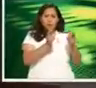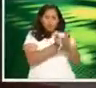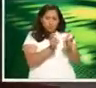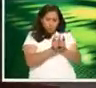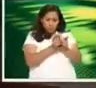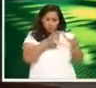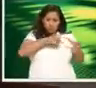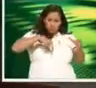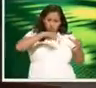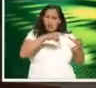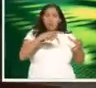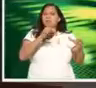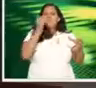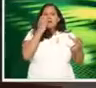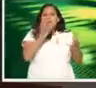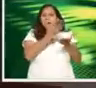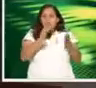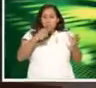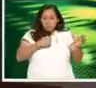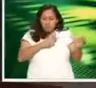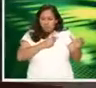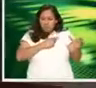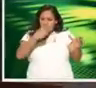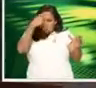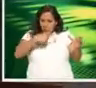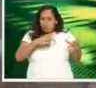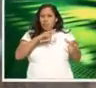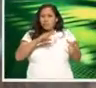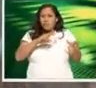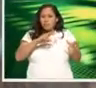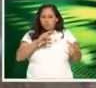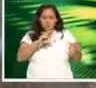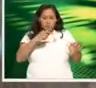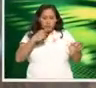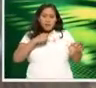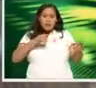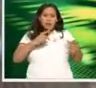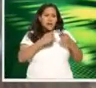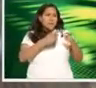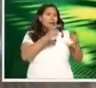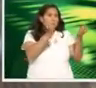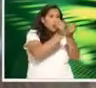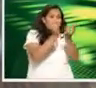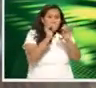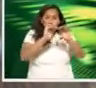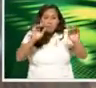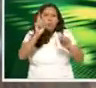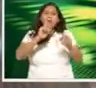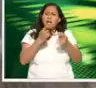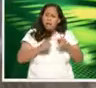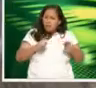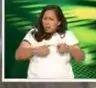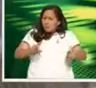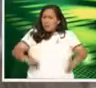identidad personal que caracteriza y diferencia, aunque pertenezcas a un mismo grupo, eres diferente a todos, ¿no?